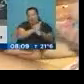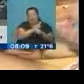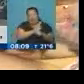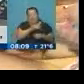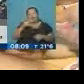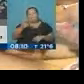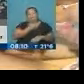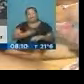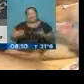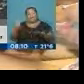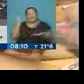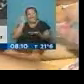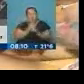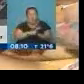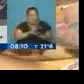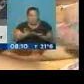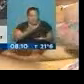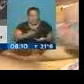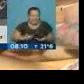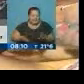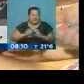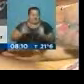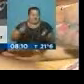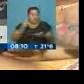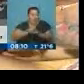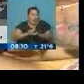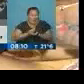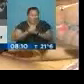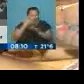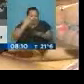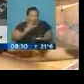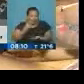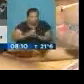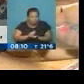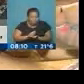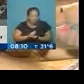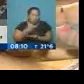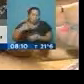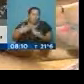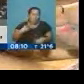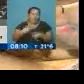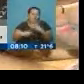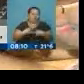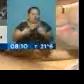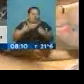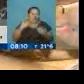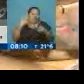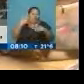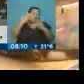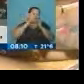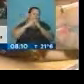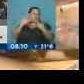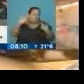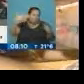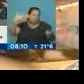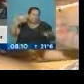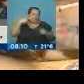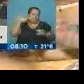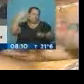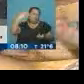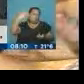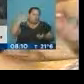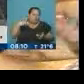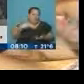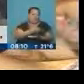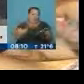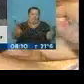funciones y el presidente, ya en condición de presidente electo, sino de presidente en funciones, pueda seguir con la ceremonia que seguramente será el discurso que